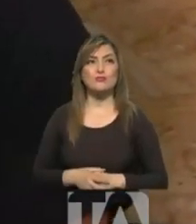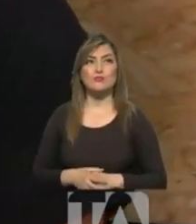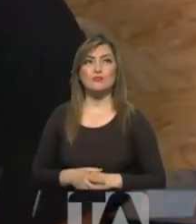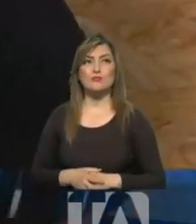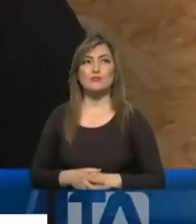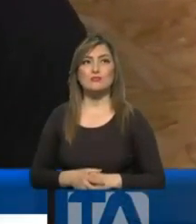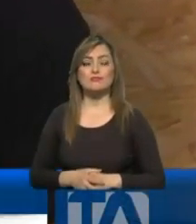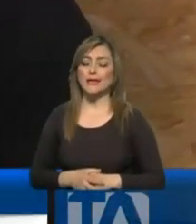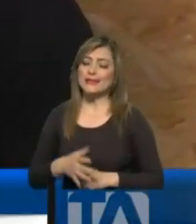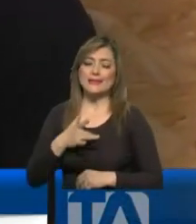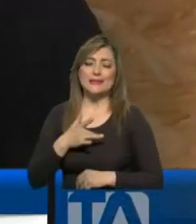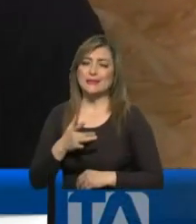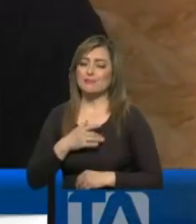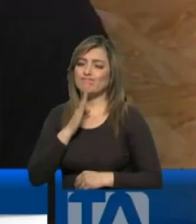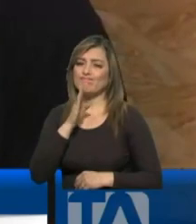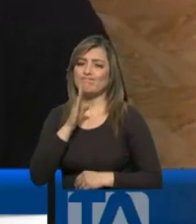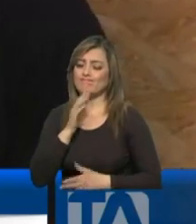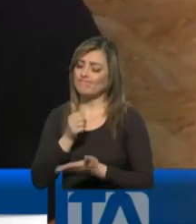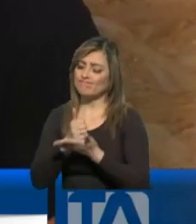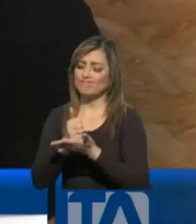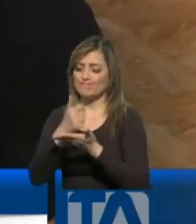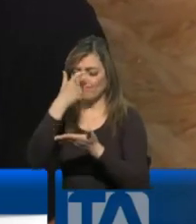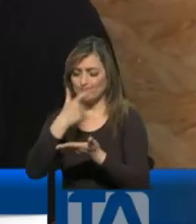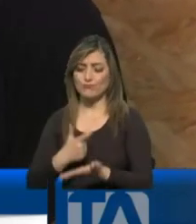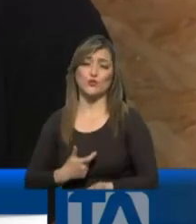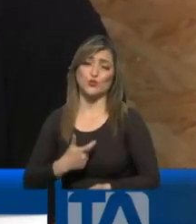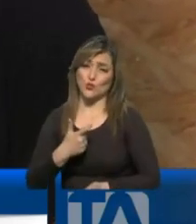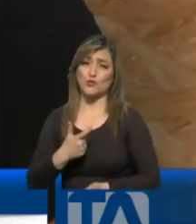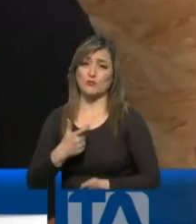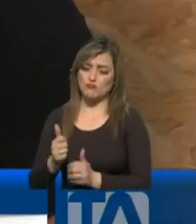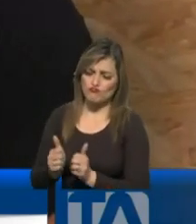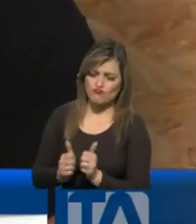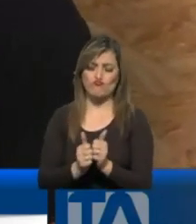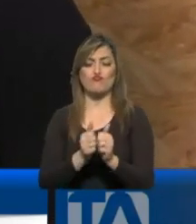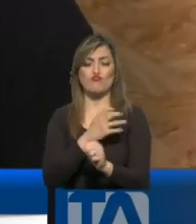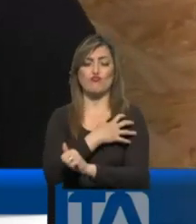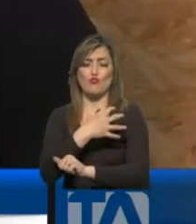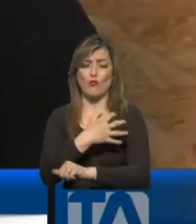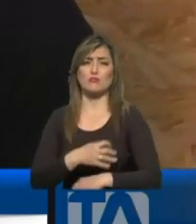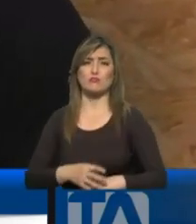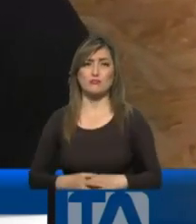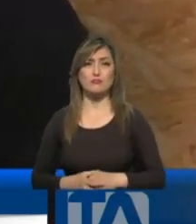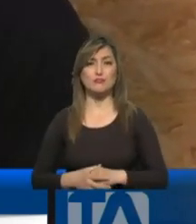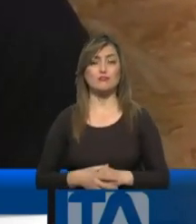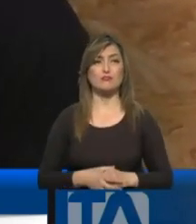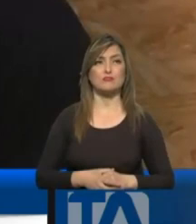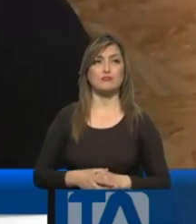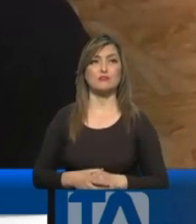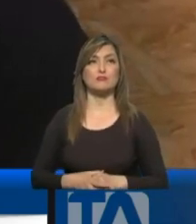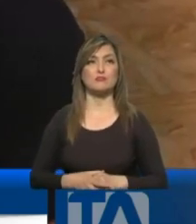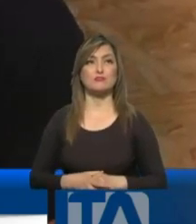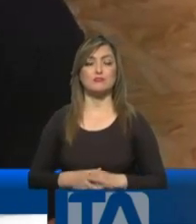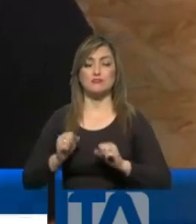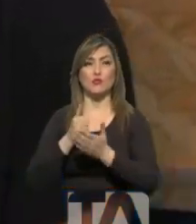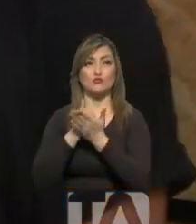llamado de siempre colaborar, ¿no? Antes de nada, somos personas y creemos que sí, la unión hace la fuerza. En este caso, pudimos